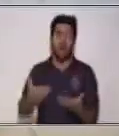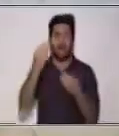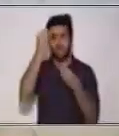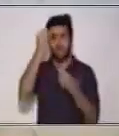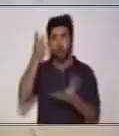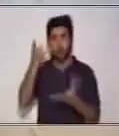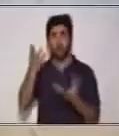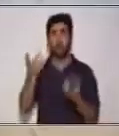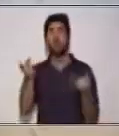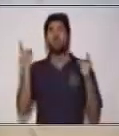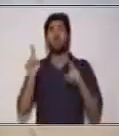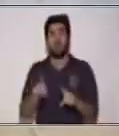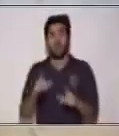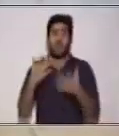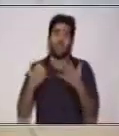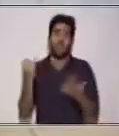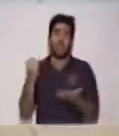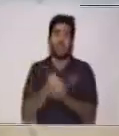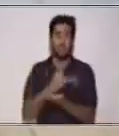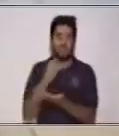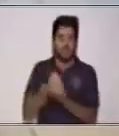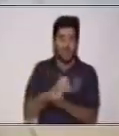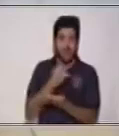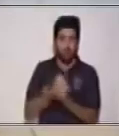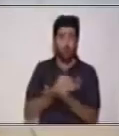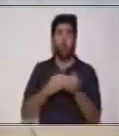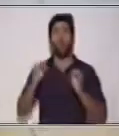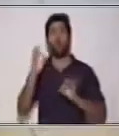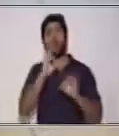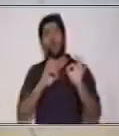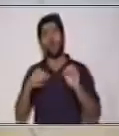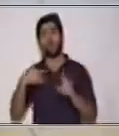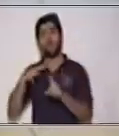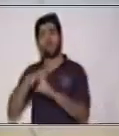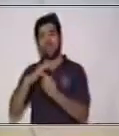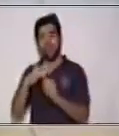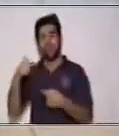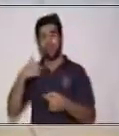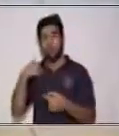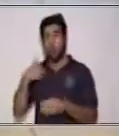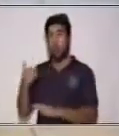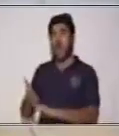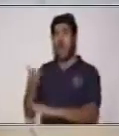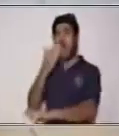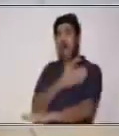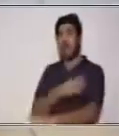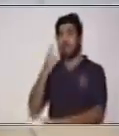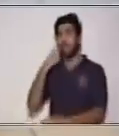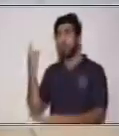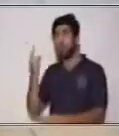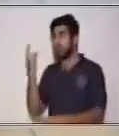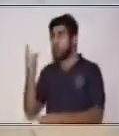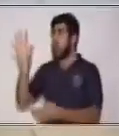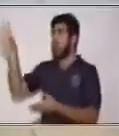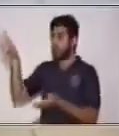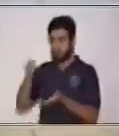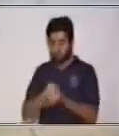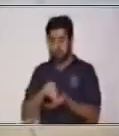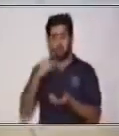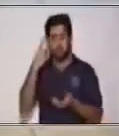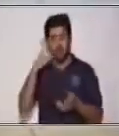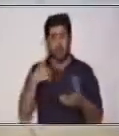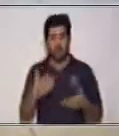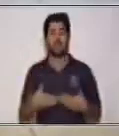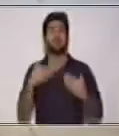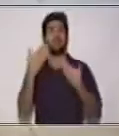alguna investigación que el escritor, el autor o el investigador quiere dar